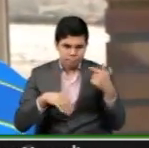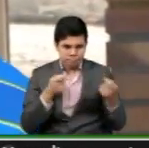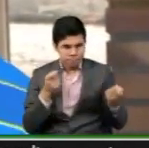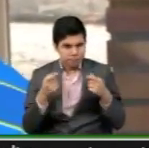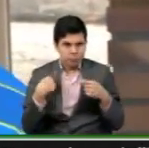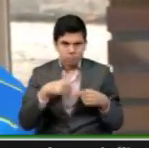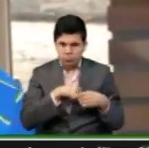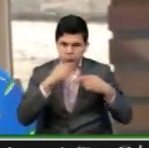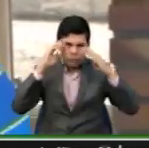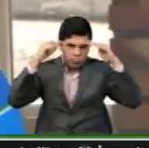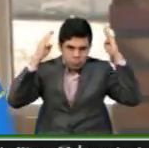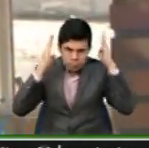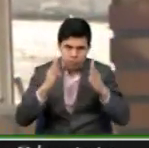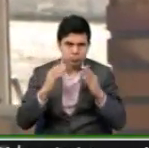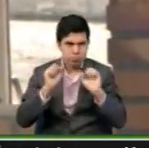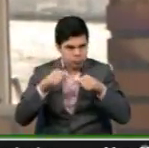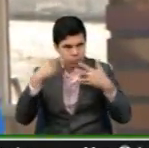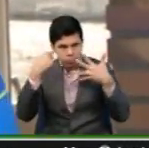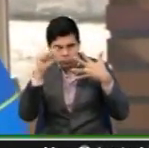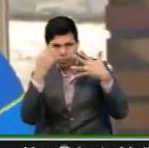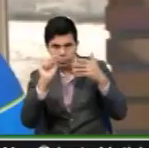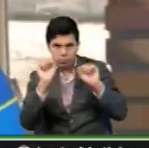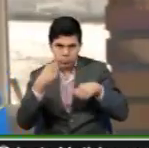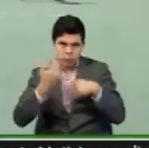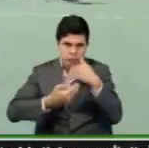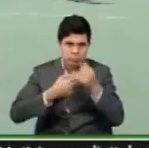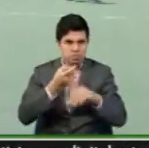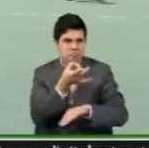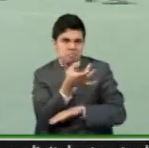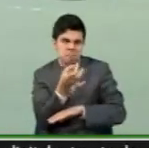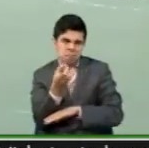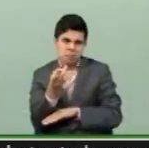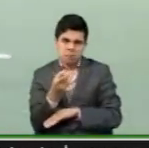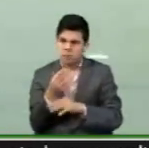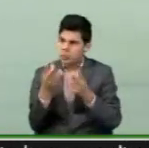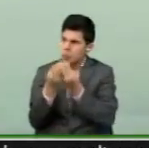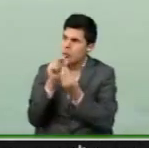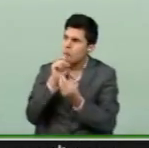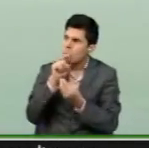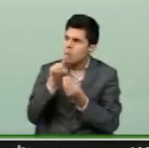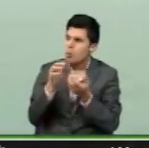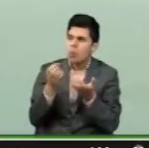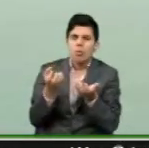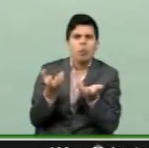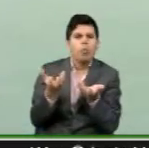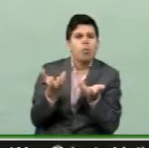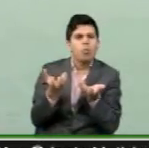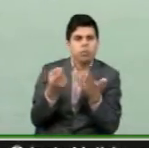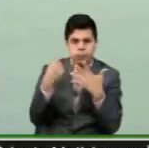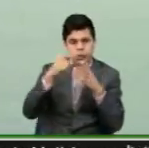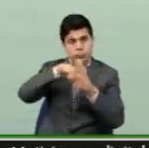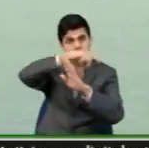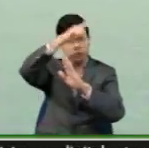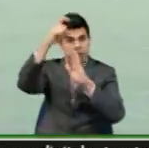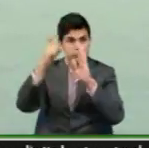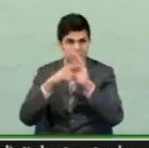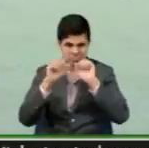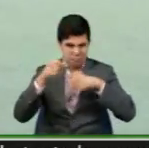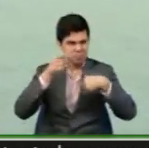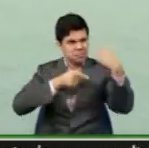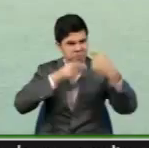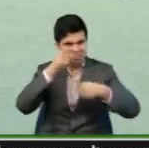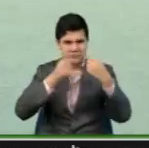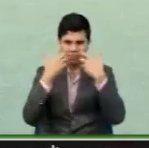concentrado aprovechar las posibilidades que tengamos para ir dejando el equipo lo parto tiene una nómina muy fuerte con la que incluso podría competir en la primera